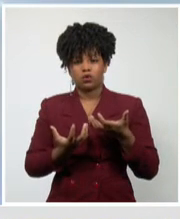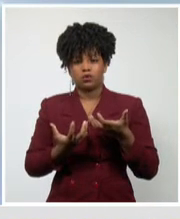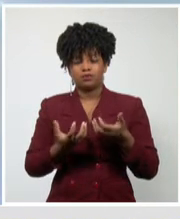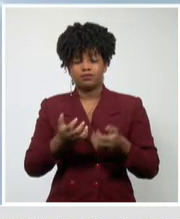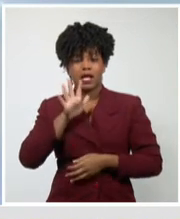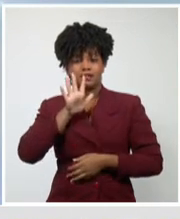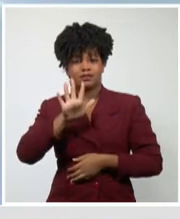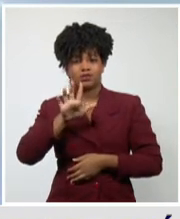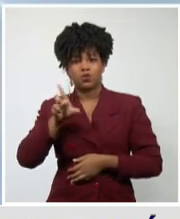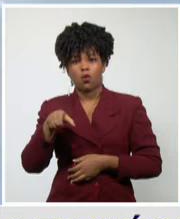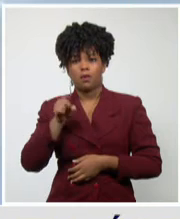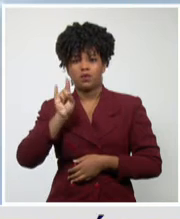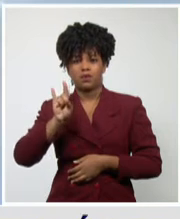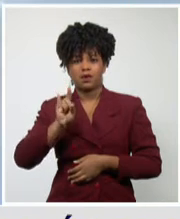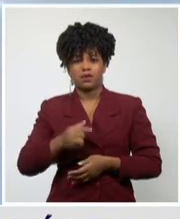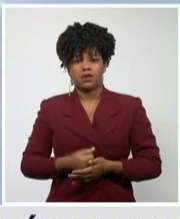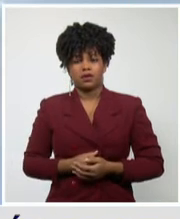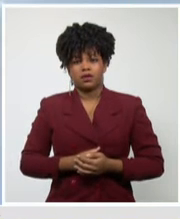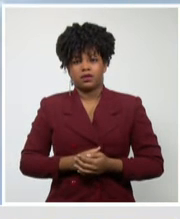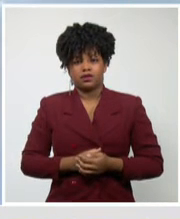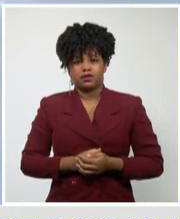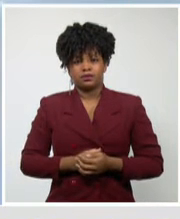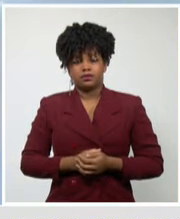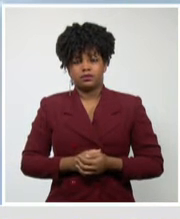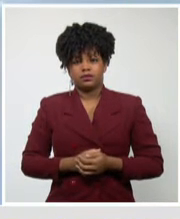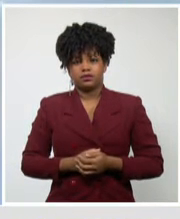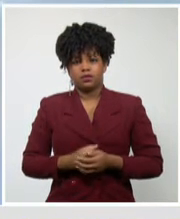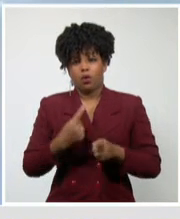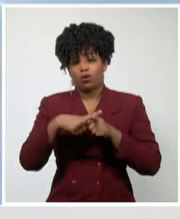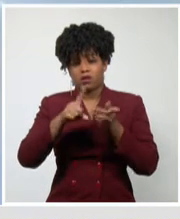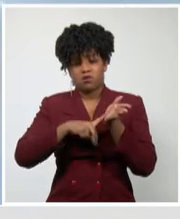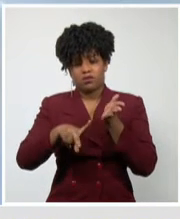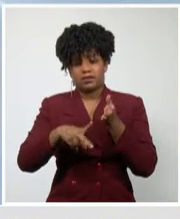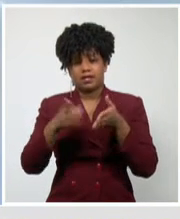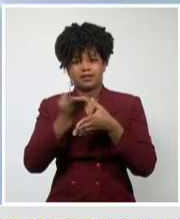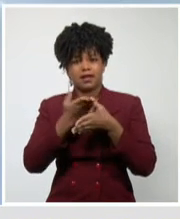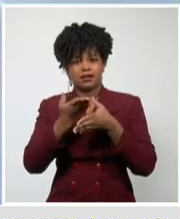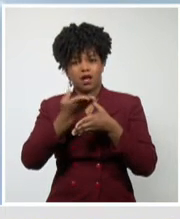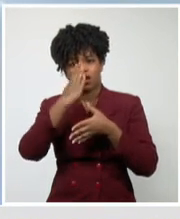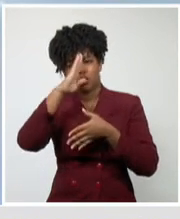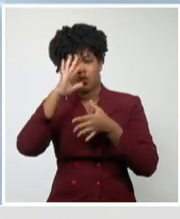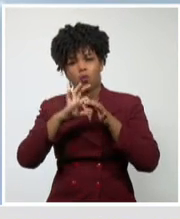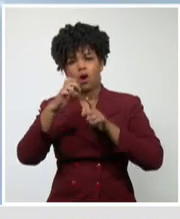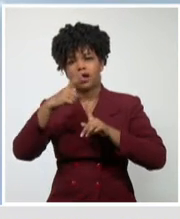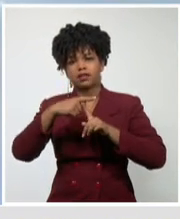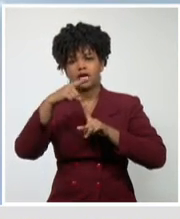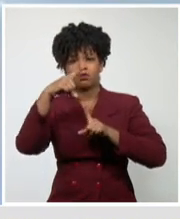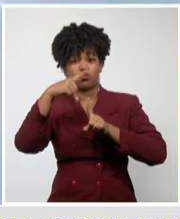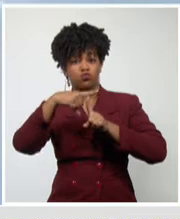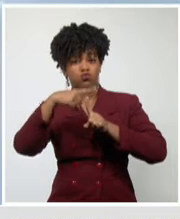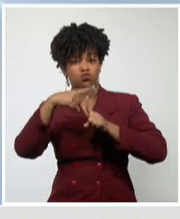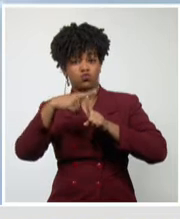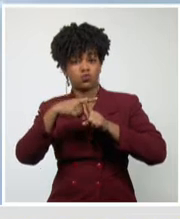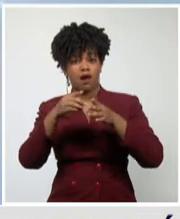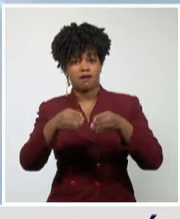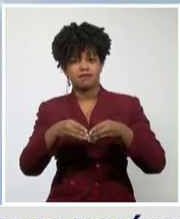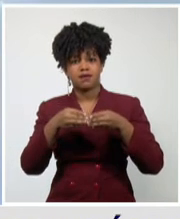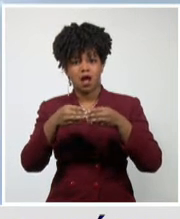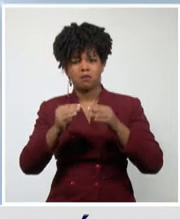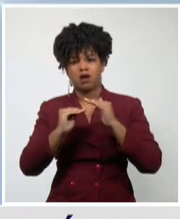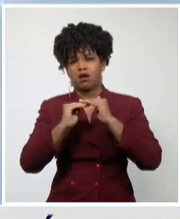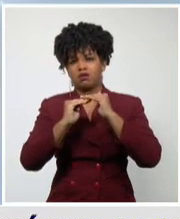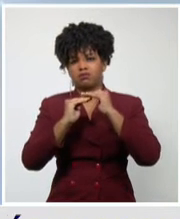5,9. Las demás provincias, Santiago, Guantánamo, Las Tunas y Granma, con tasas inferiores